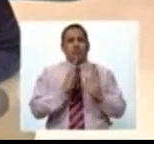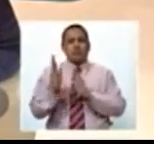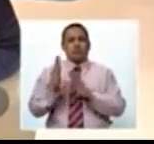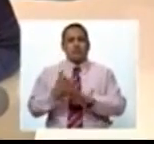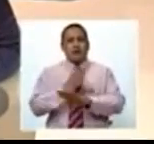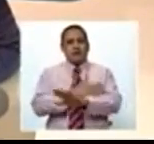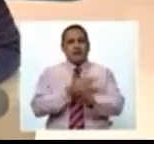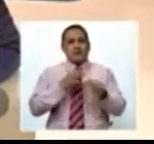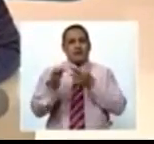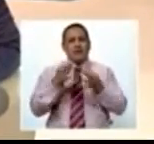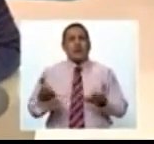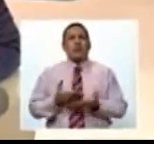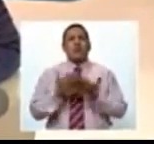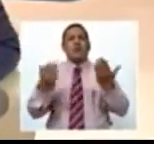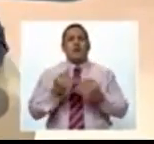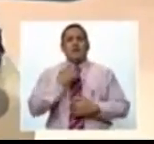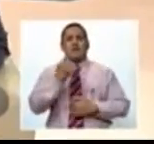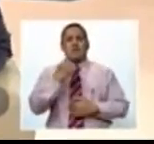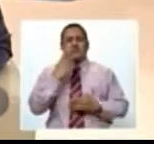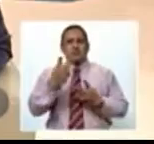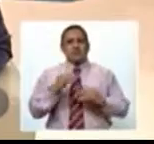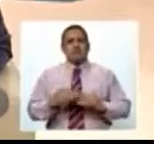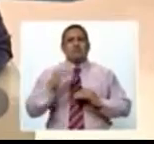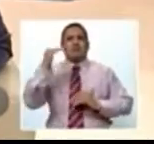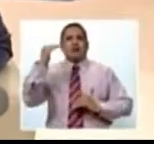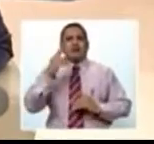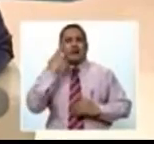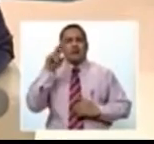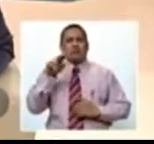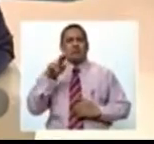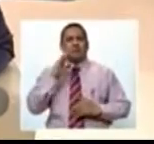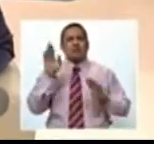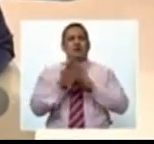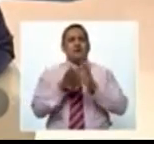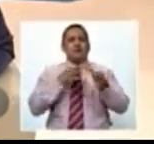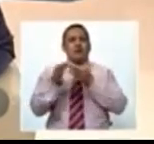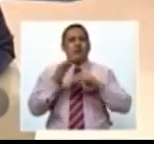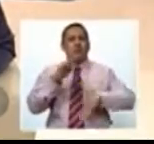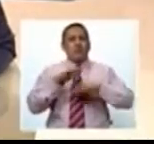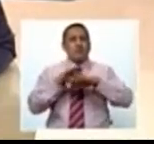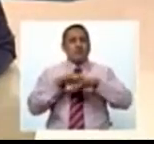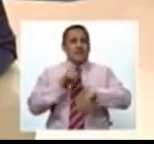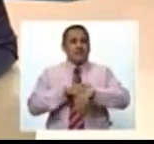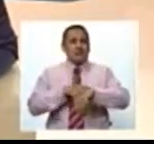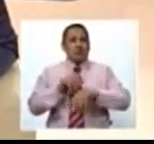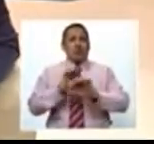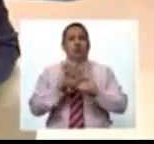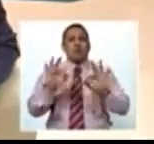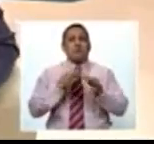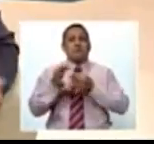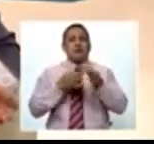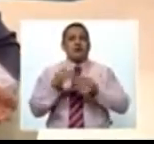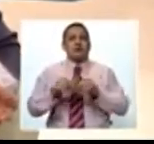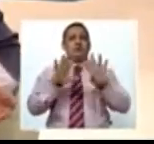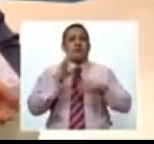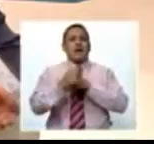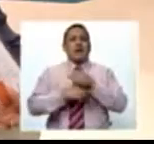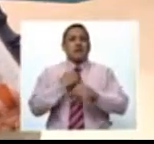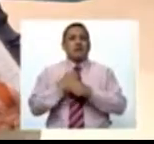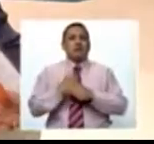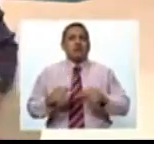previos, ¿cuándo ya podemos decir esto está excediendo el plazo razonable? ¿Hay algún límite de tiempo o simplemente es como que ya 9 años, bueno, pues un